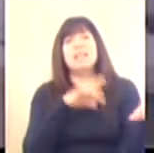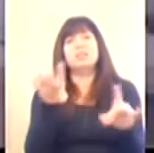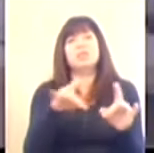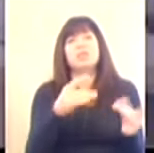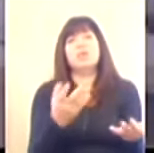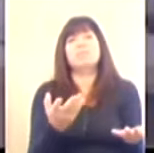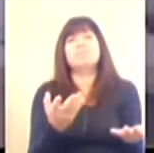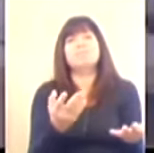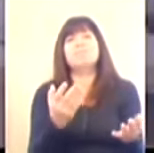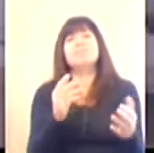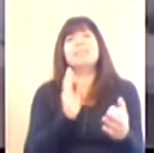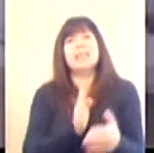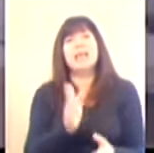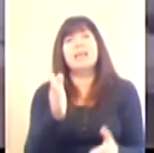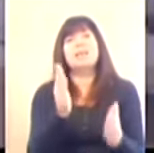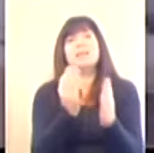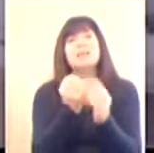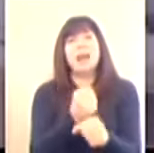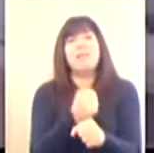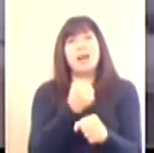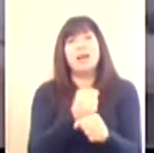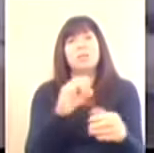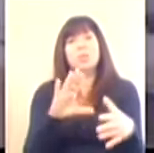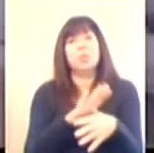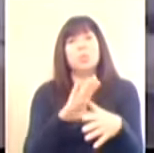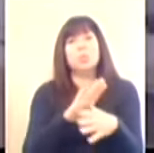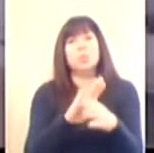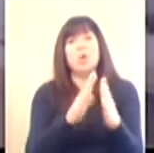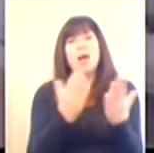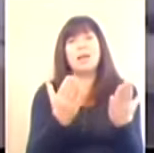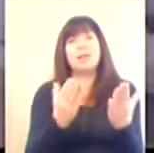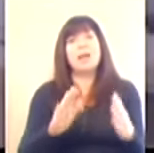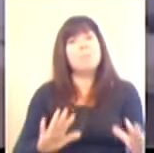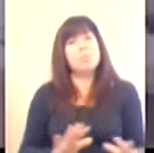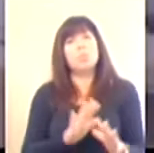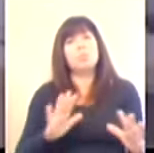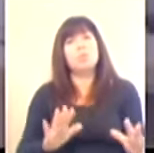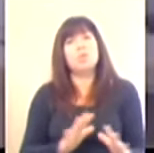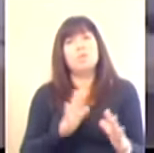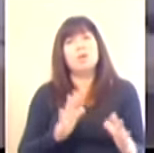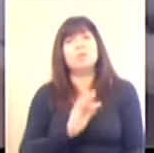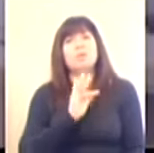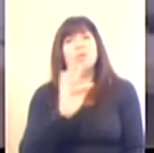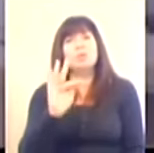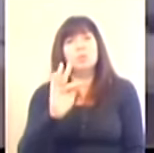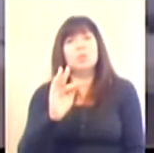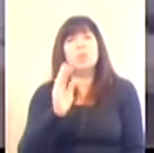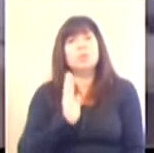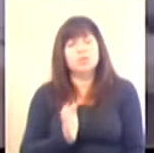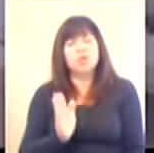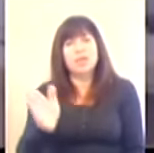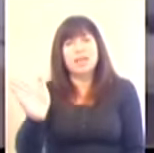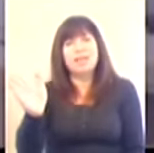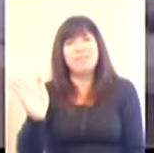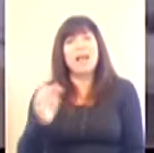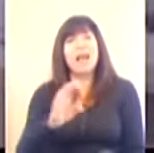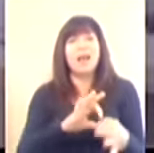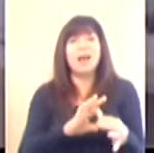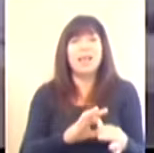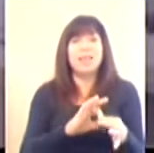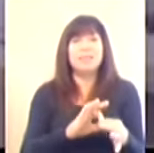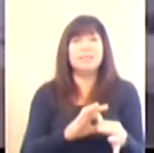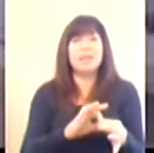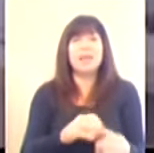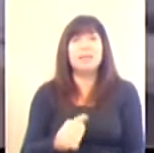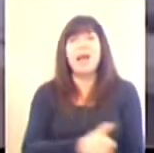esta agenda. Nosotros como Generadoras de Chile estamos muy entusiasmados por ese futuro sostenible posible, y agradecer a todas